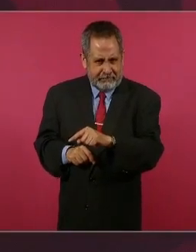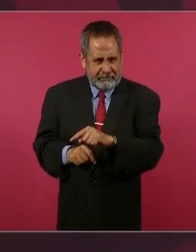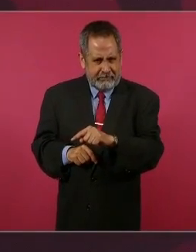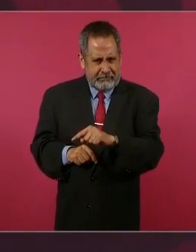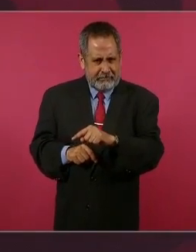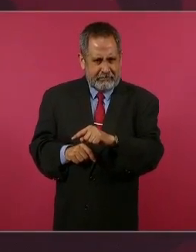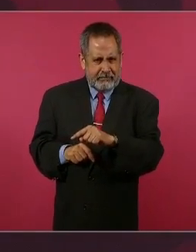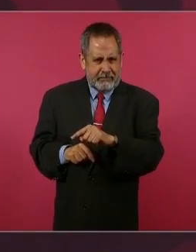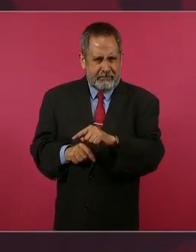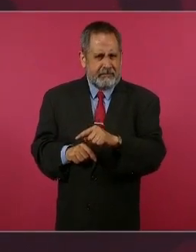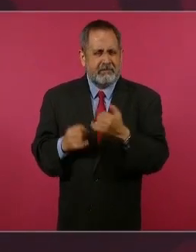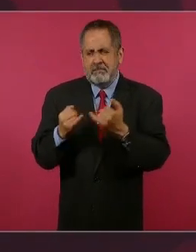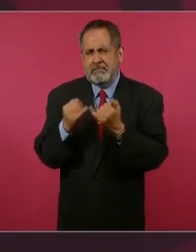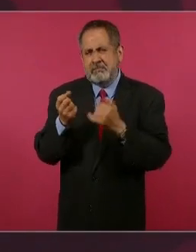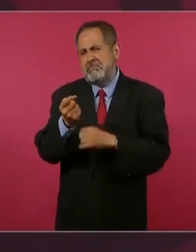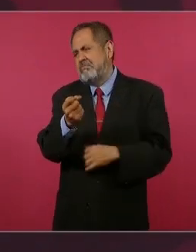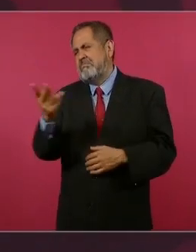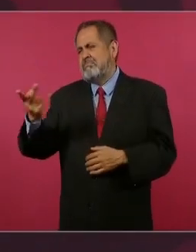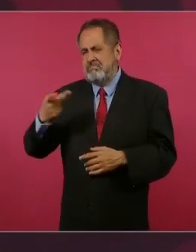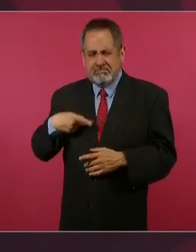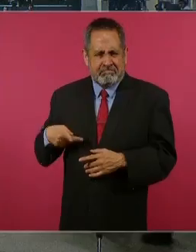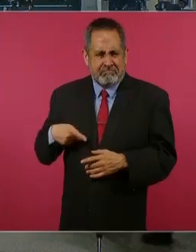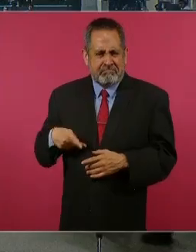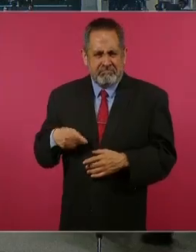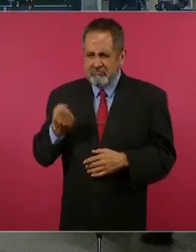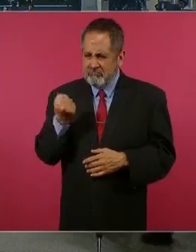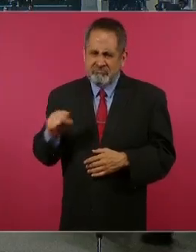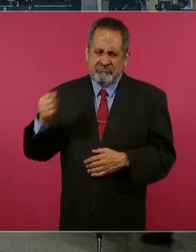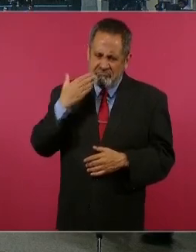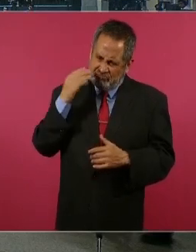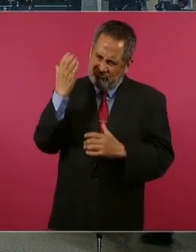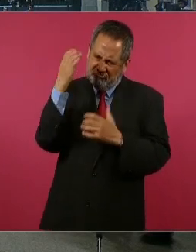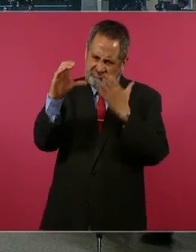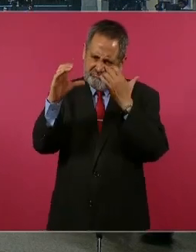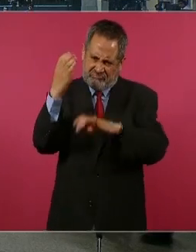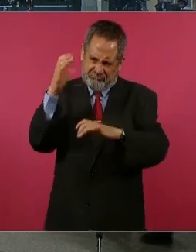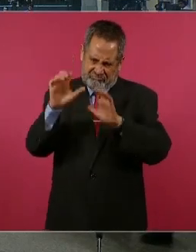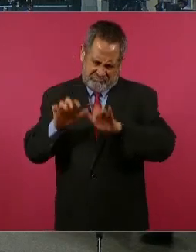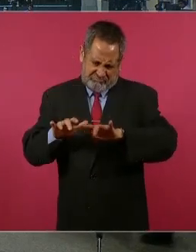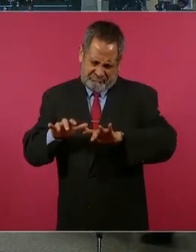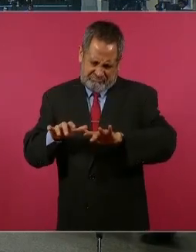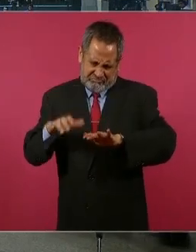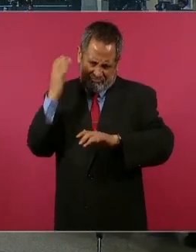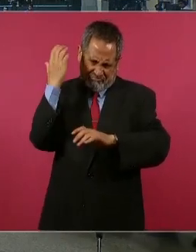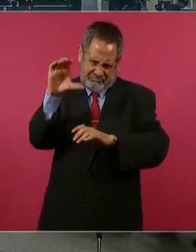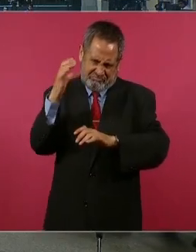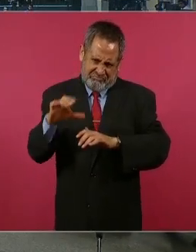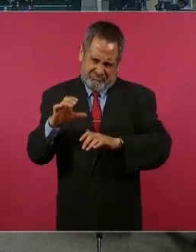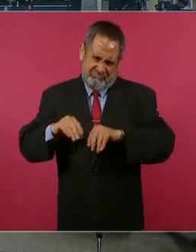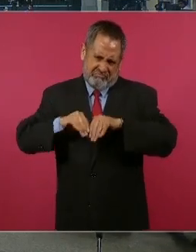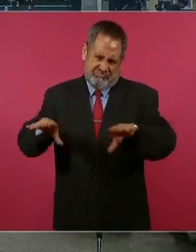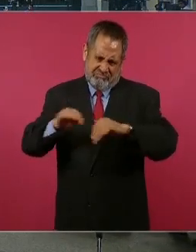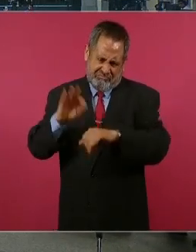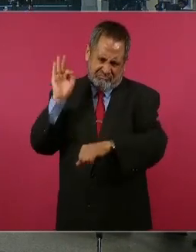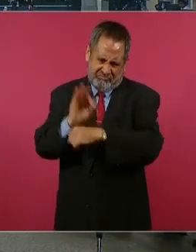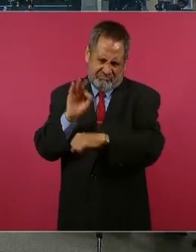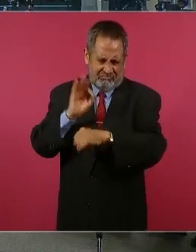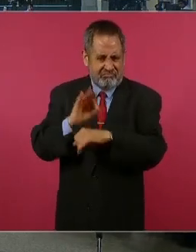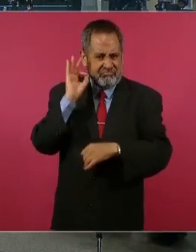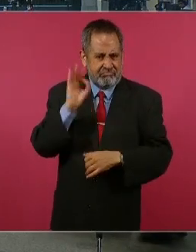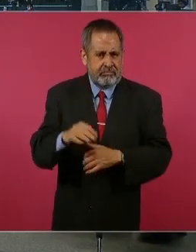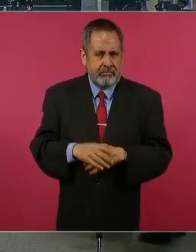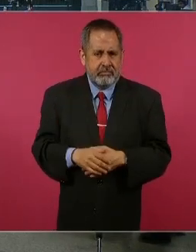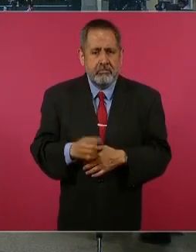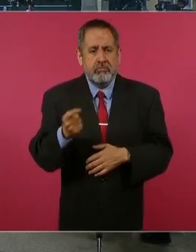así como otros, que son buenísimos en redes sociales, muy poco